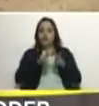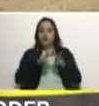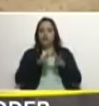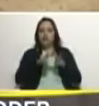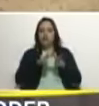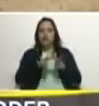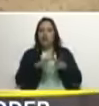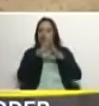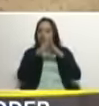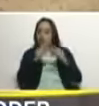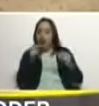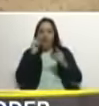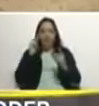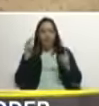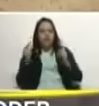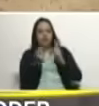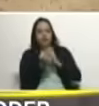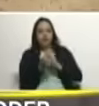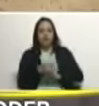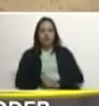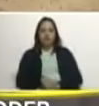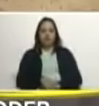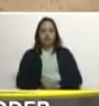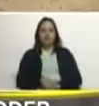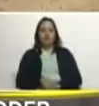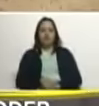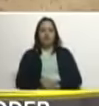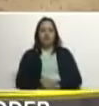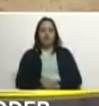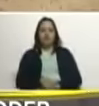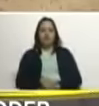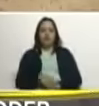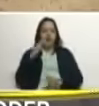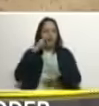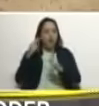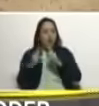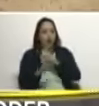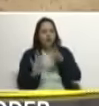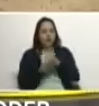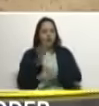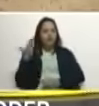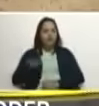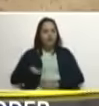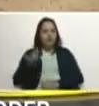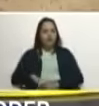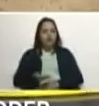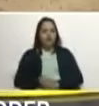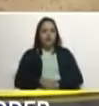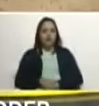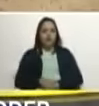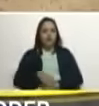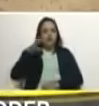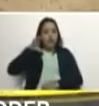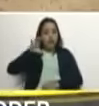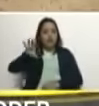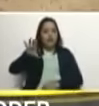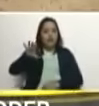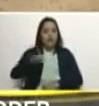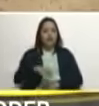en toda la dimensión, en su justa dimensión, la importancia de que el país